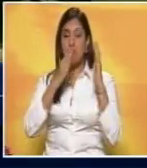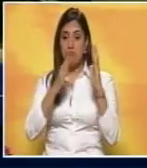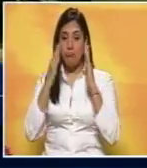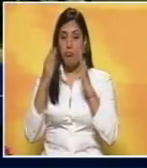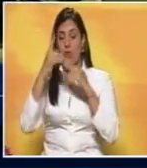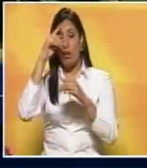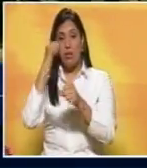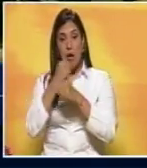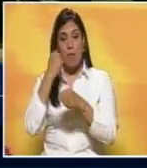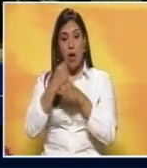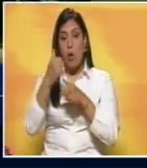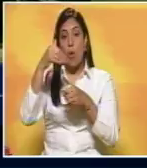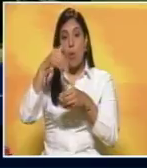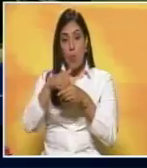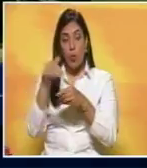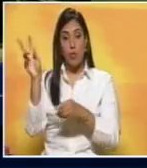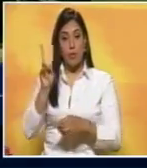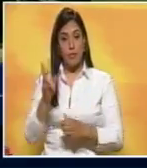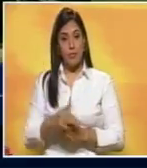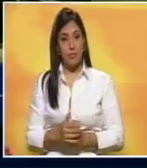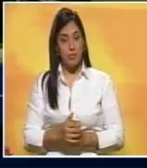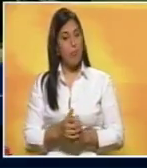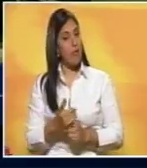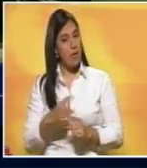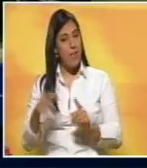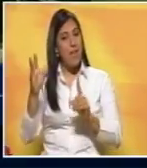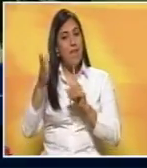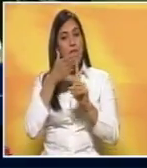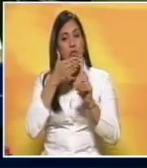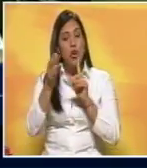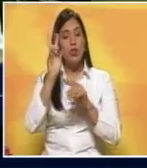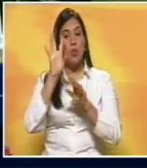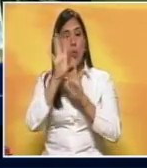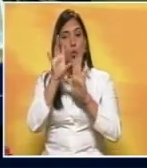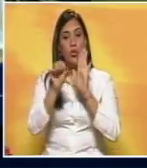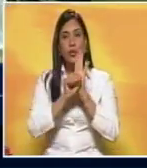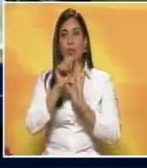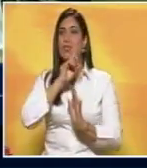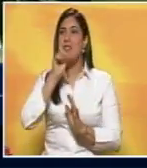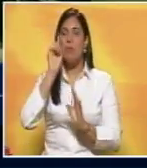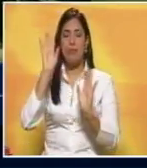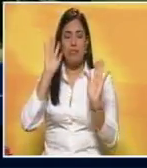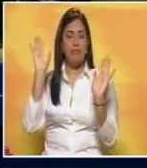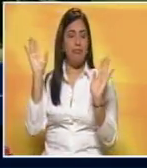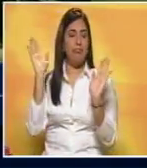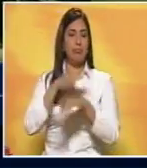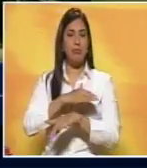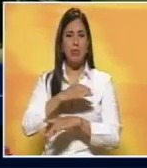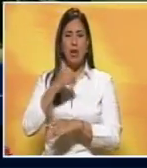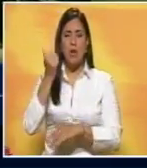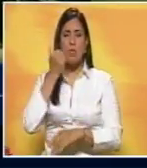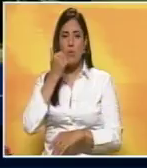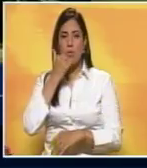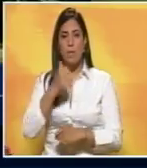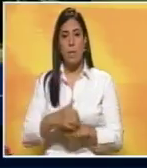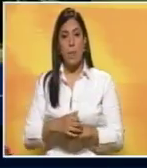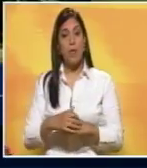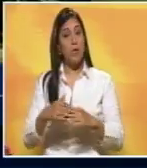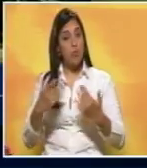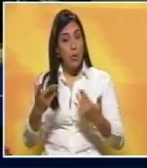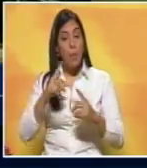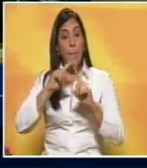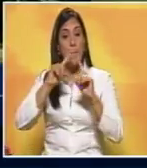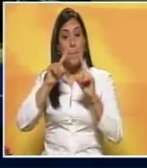organizar eventos electorales en Venezuela, violando la Constitución por su carácter absolutamente írrito en